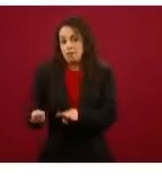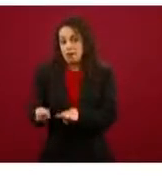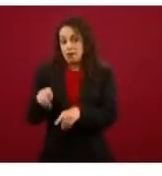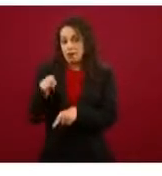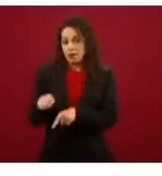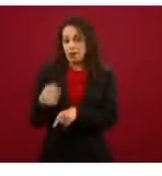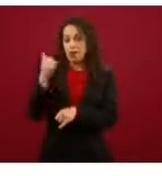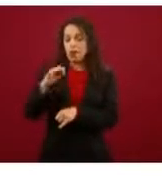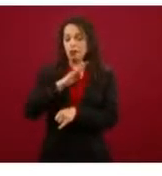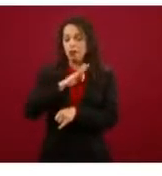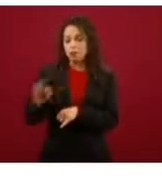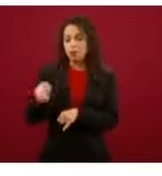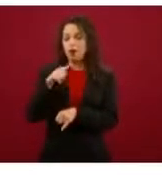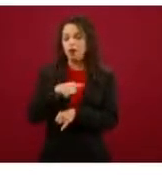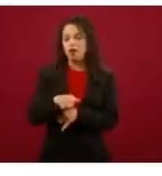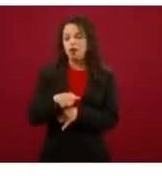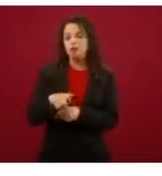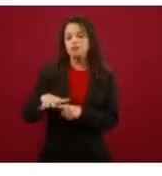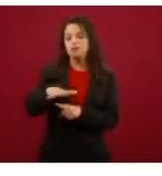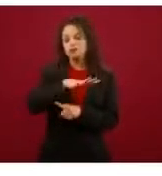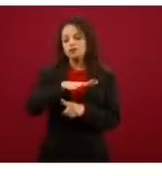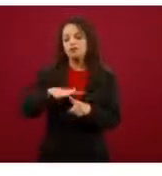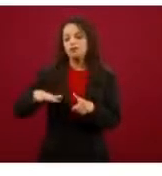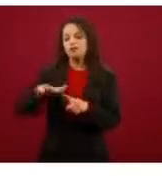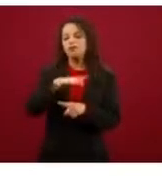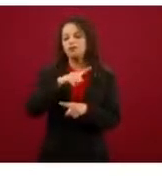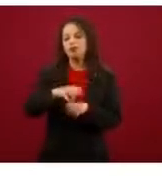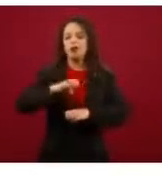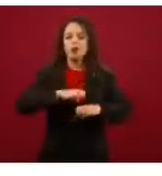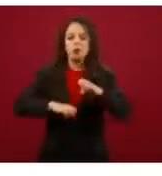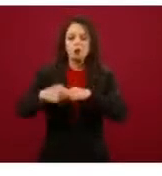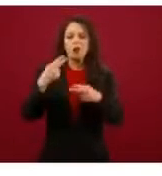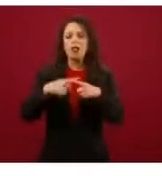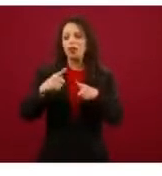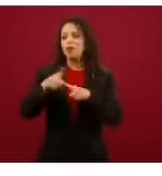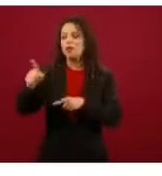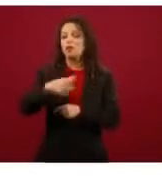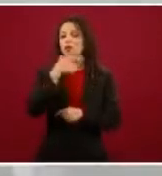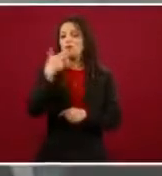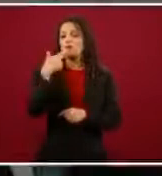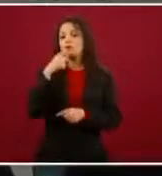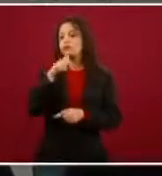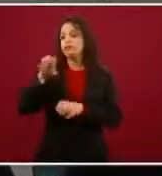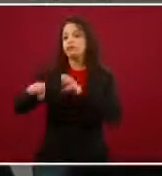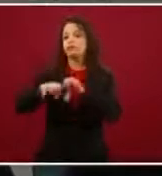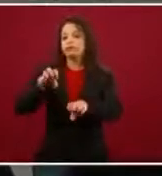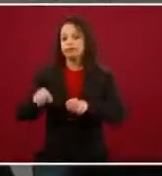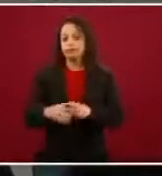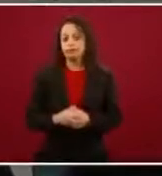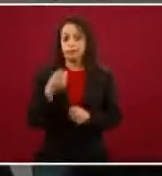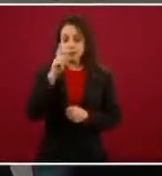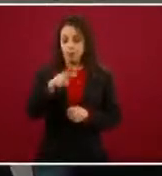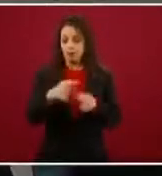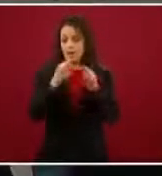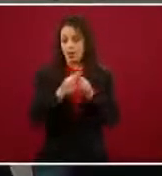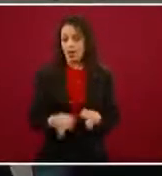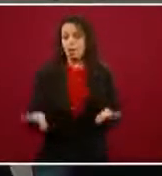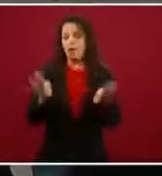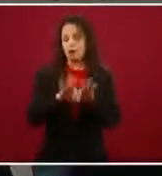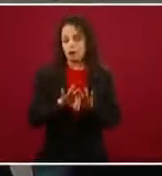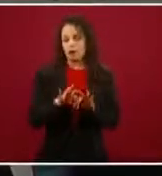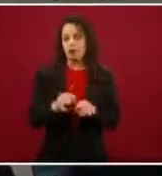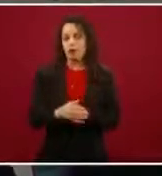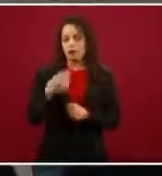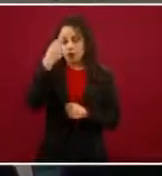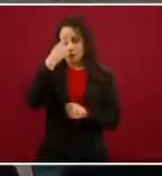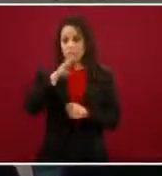la liquidación de las sociedades mercantiles que utilizan. Sin embargo, no solamente estos dos elementos son importantes en considerar. También, para